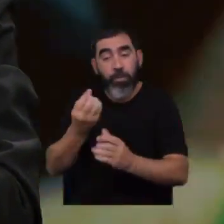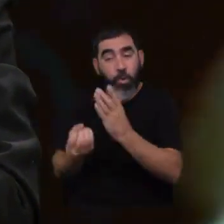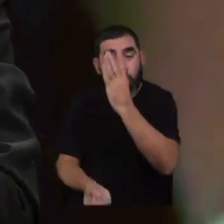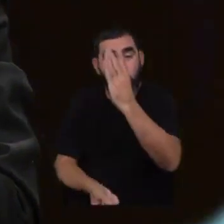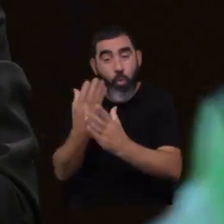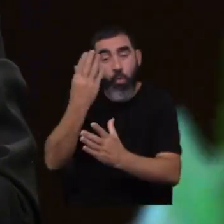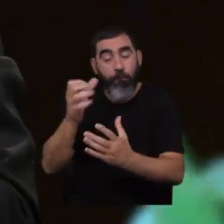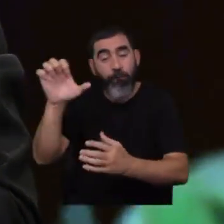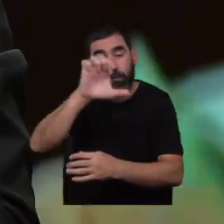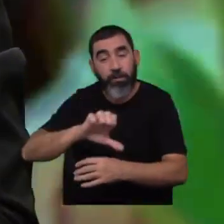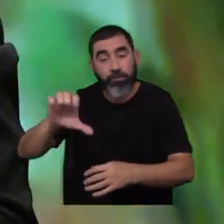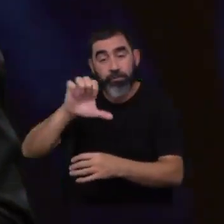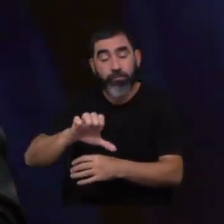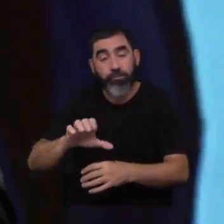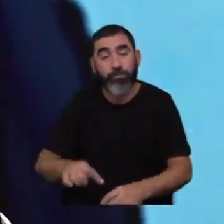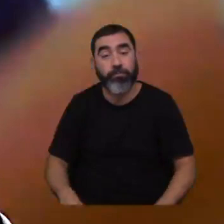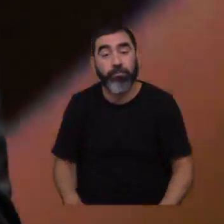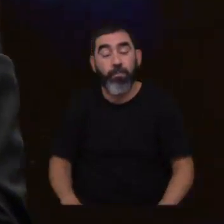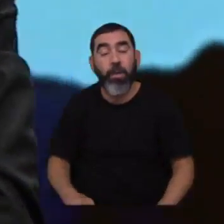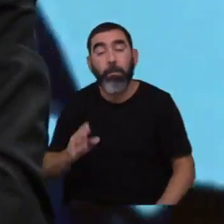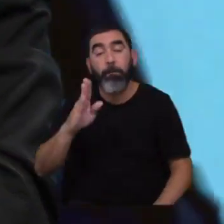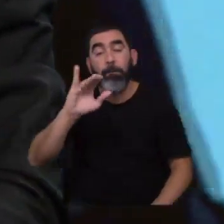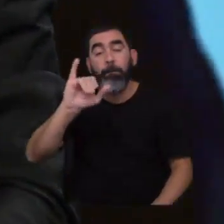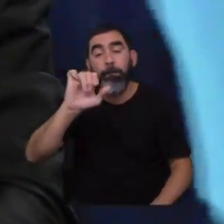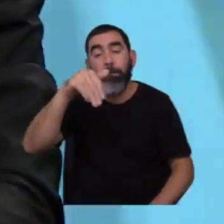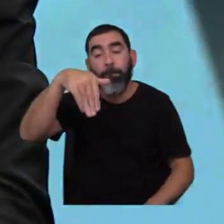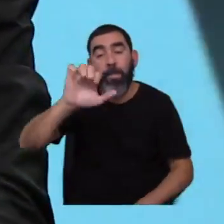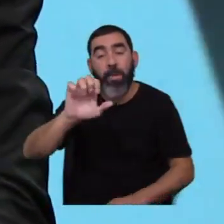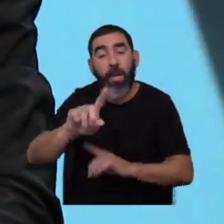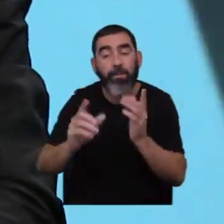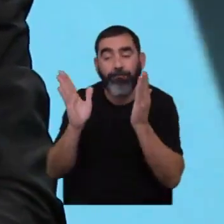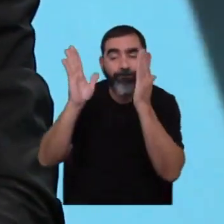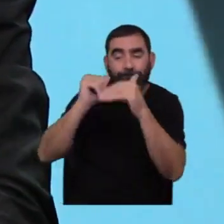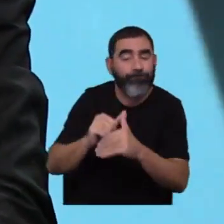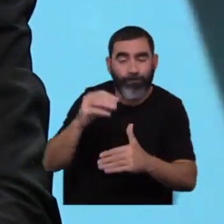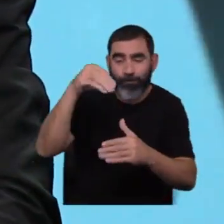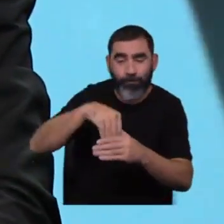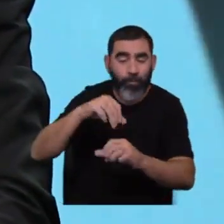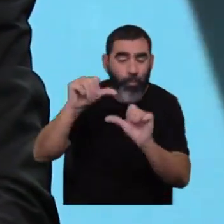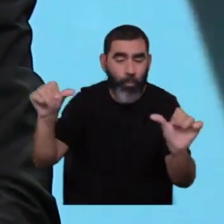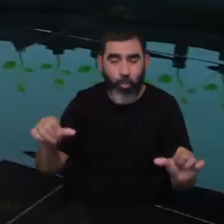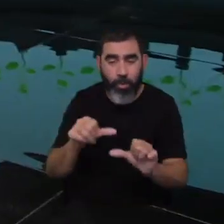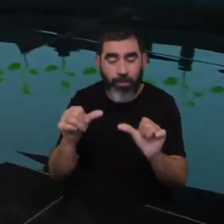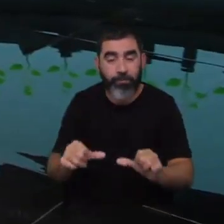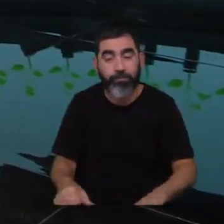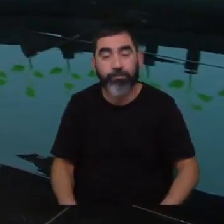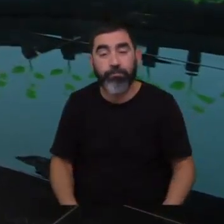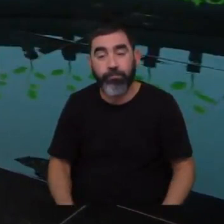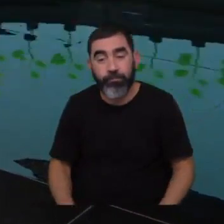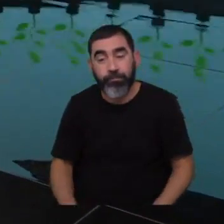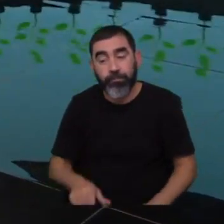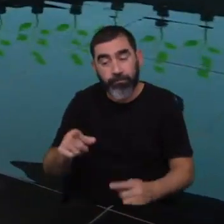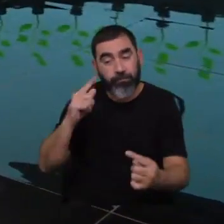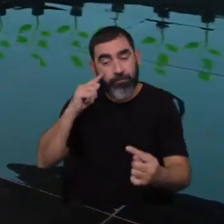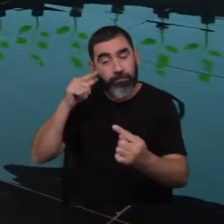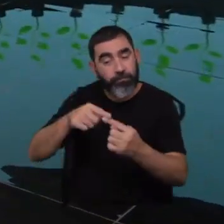innovación dentro de la empresa, sobre todo de la pyme o de la MIPYME, que a veces no tiene las capacidades internas como para hacerlo. Entonces, eso es lo que se tiene que